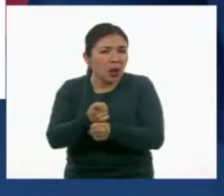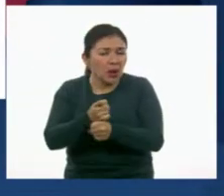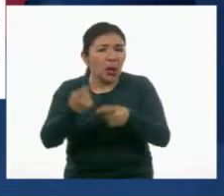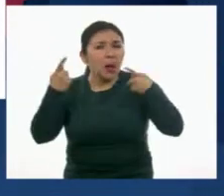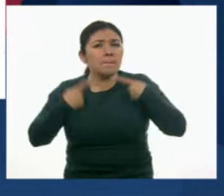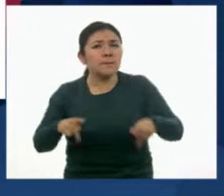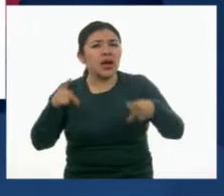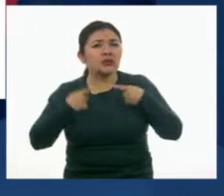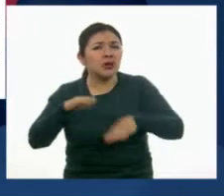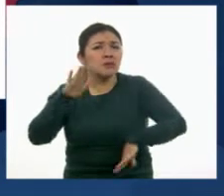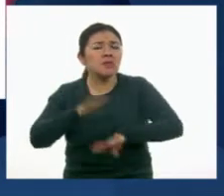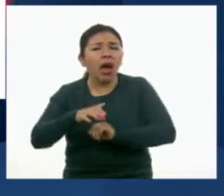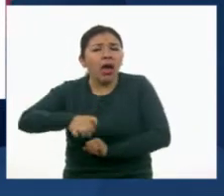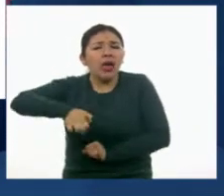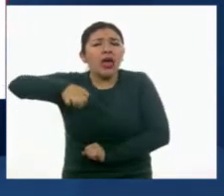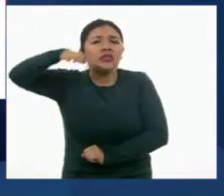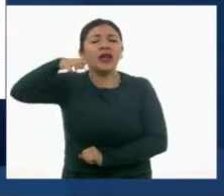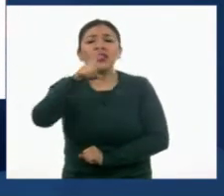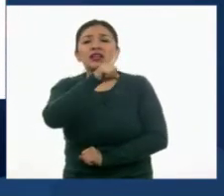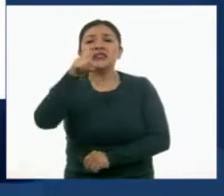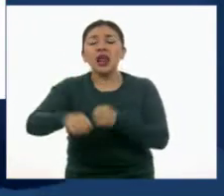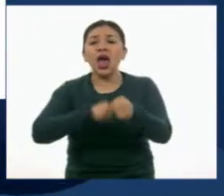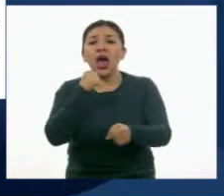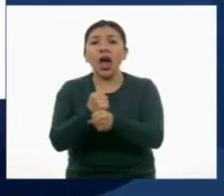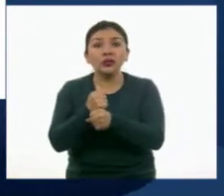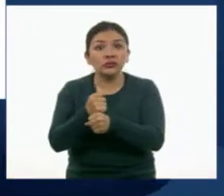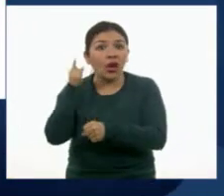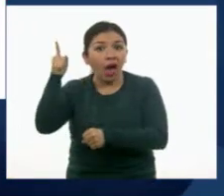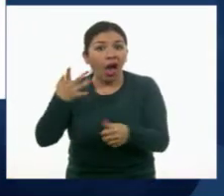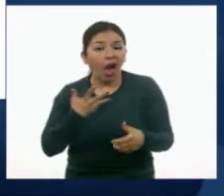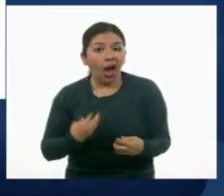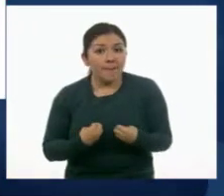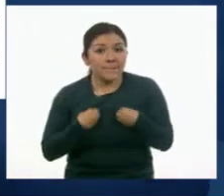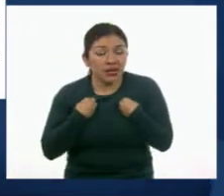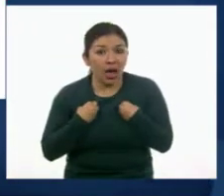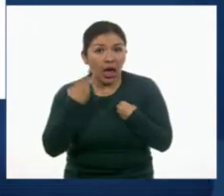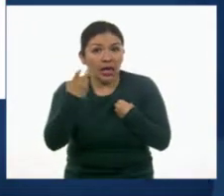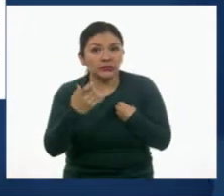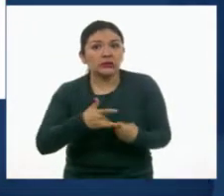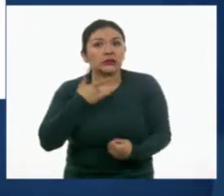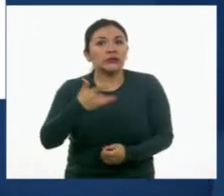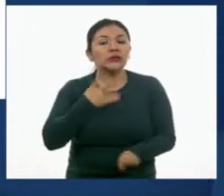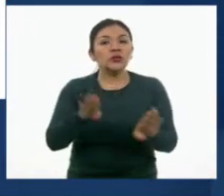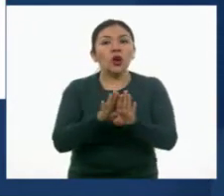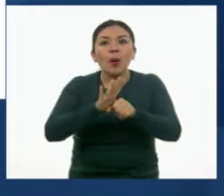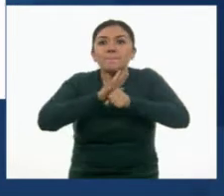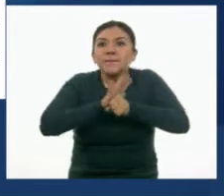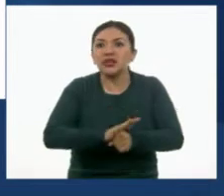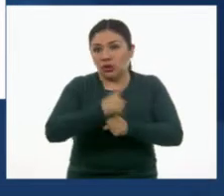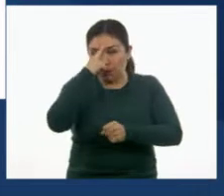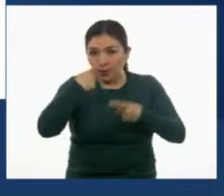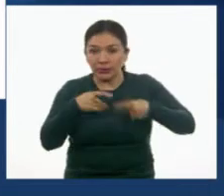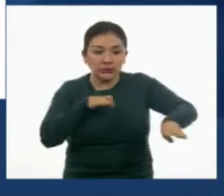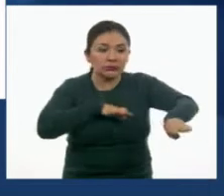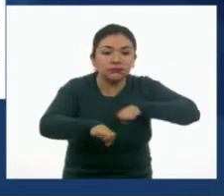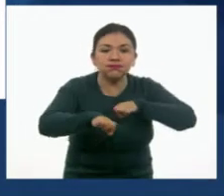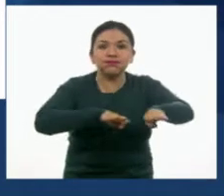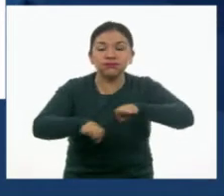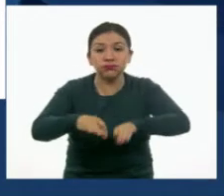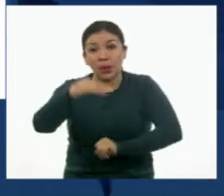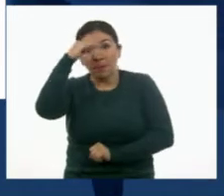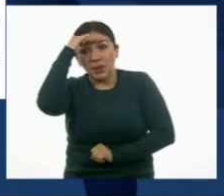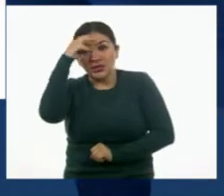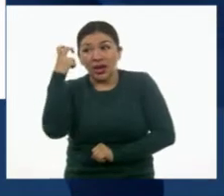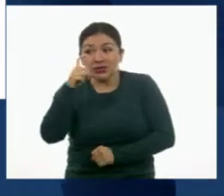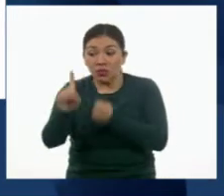de personas mayores de 100 años. Esto ejerce presión sobre la fuerza laboral del país y se espera que el